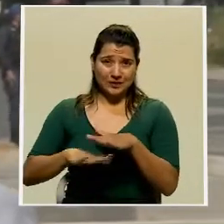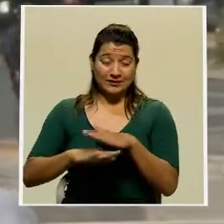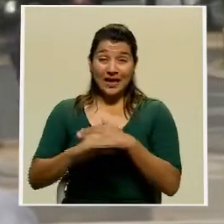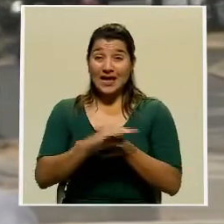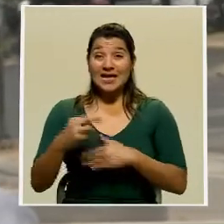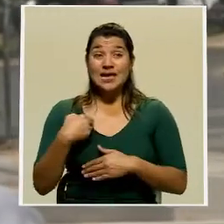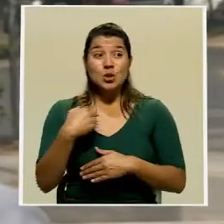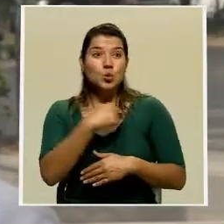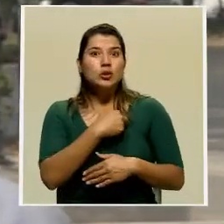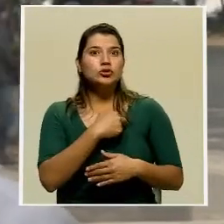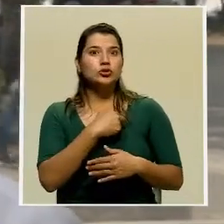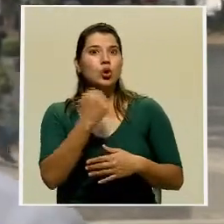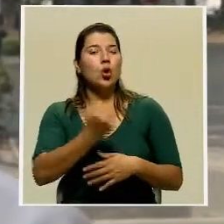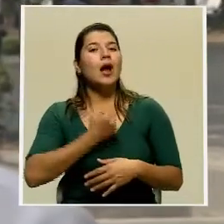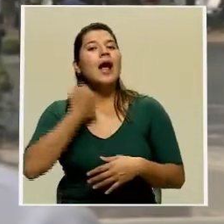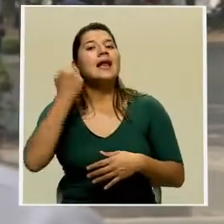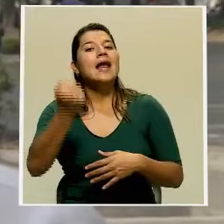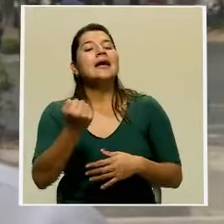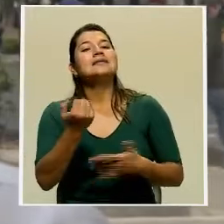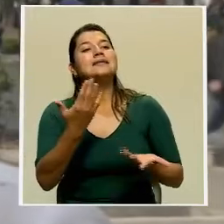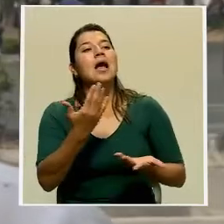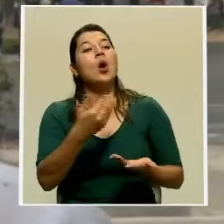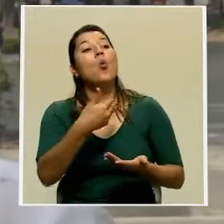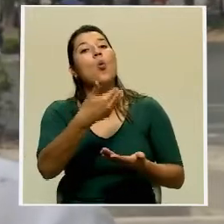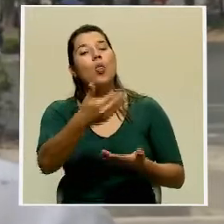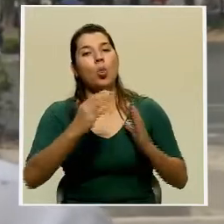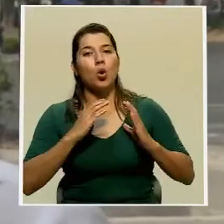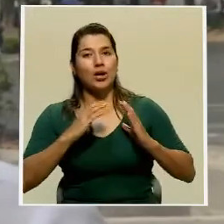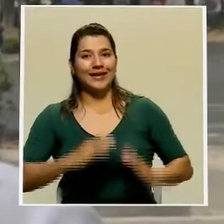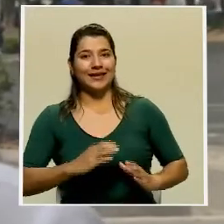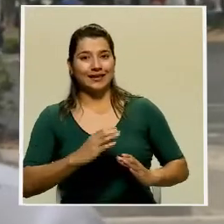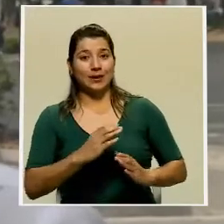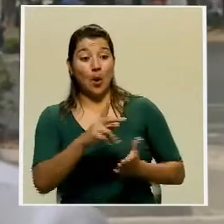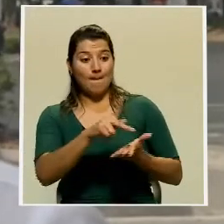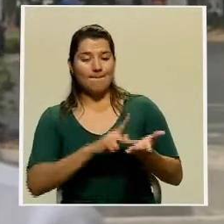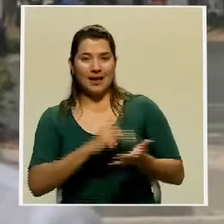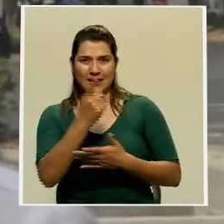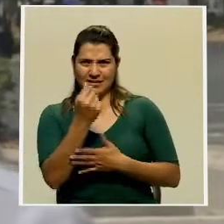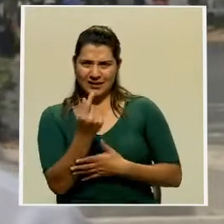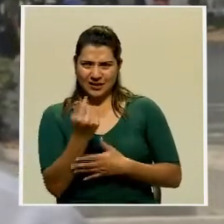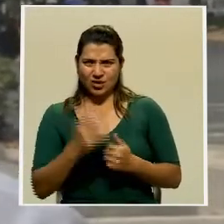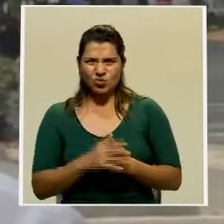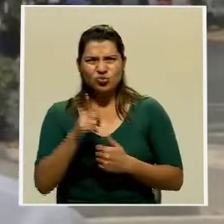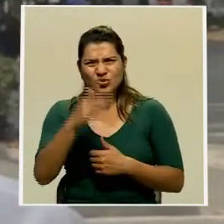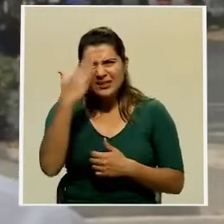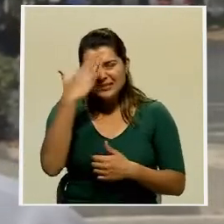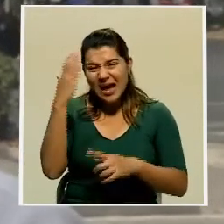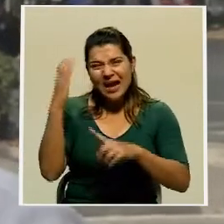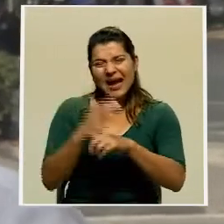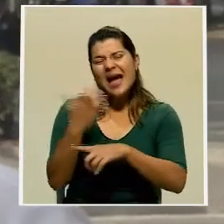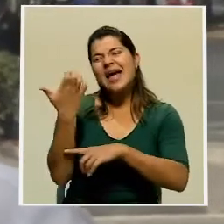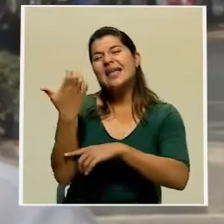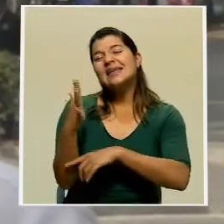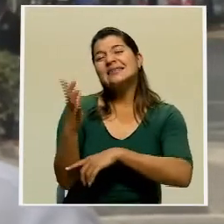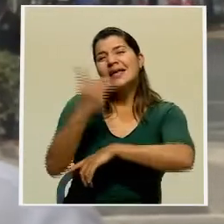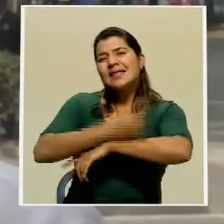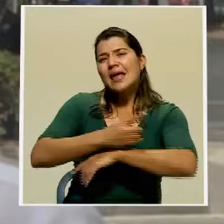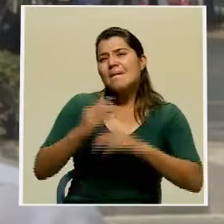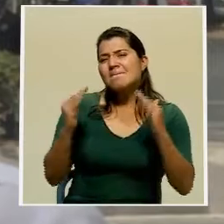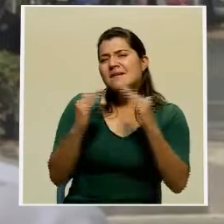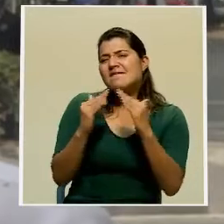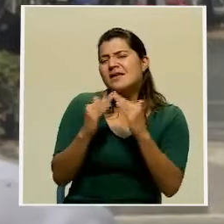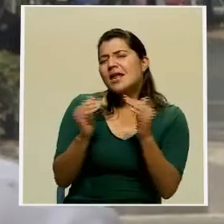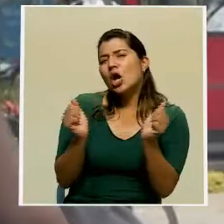ayuda son las propinas, y si no hay comensales no hay propinas. Imagínate vivir a la quincena con 1,900 pesos,